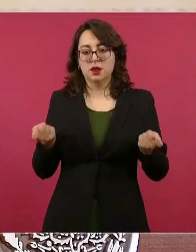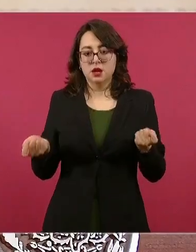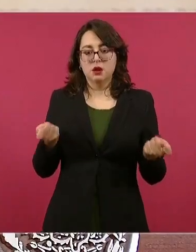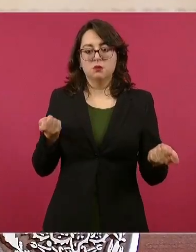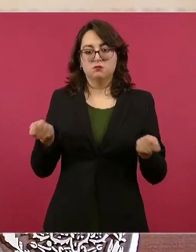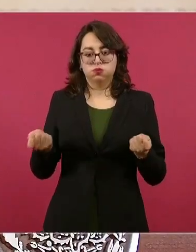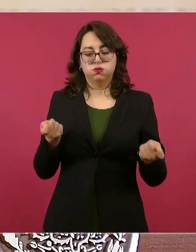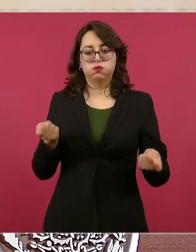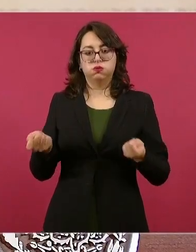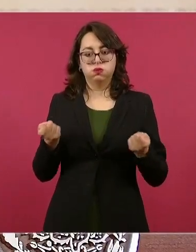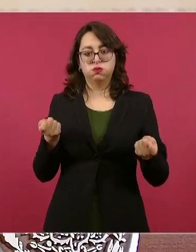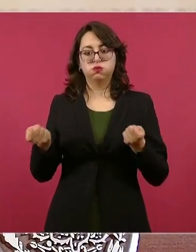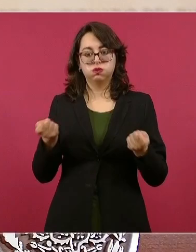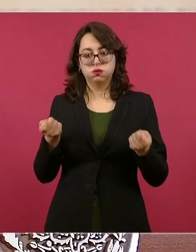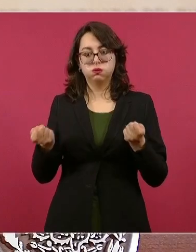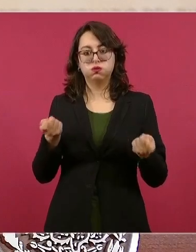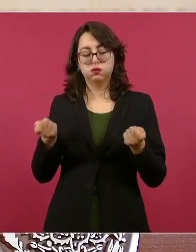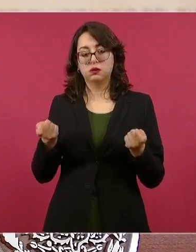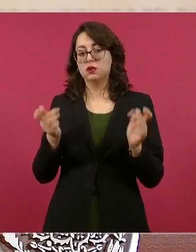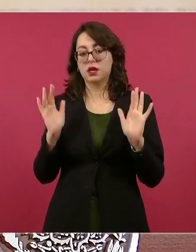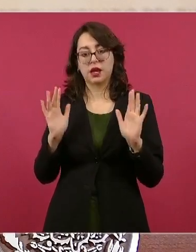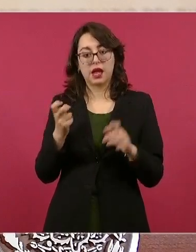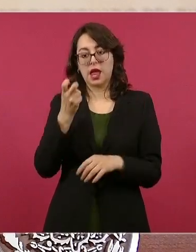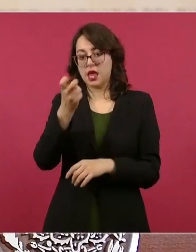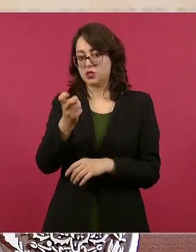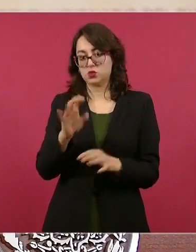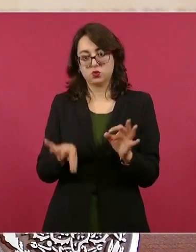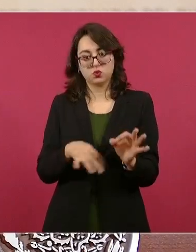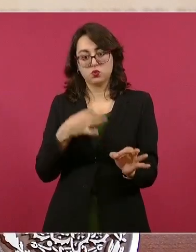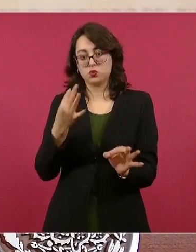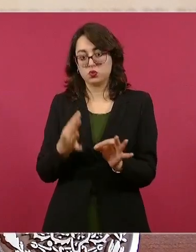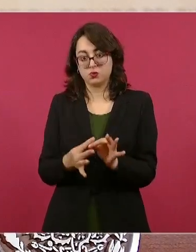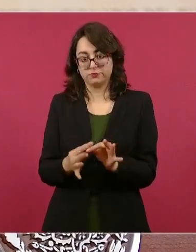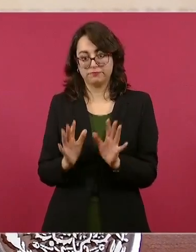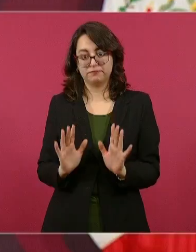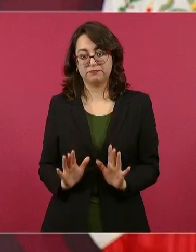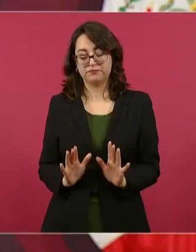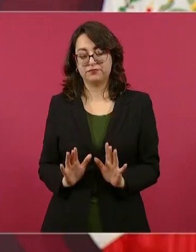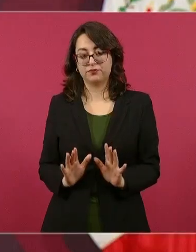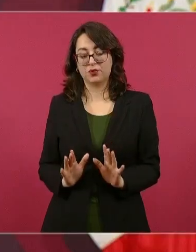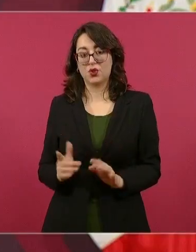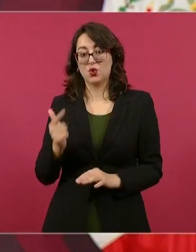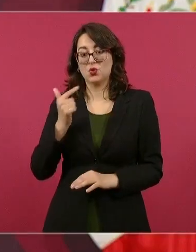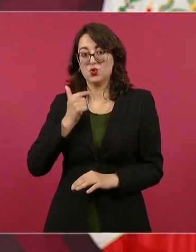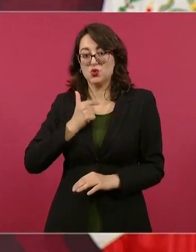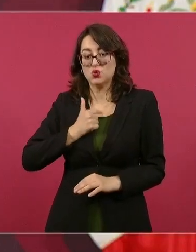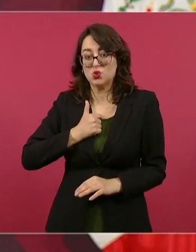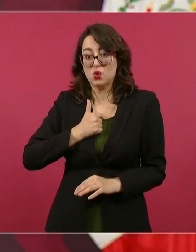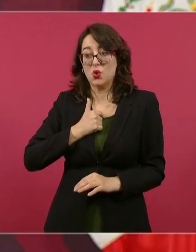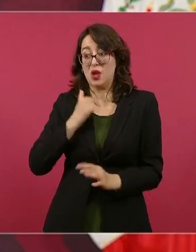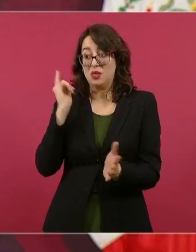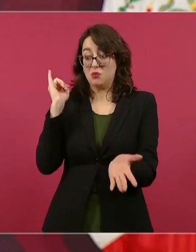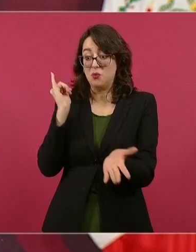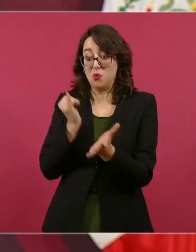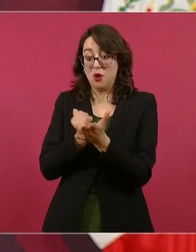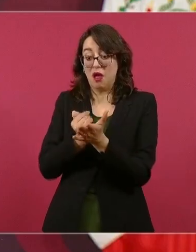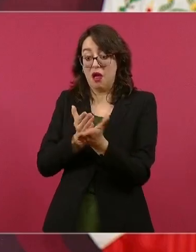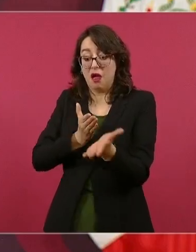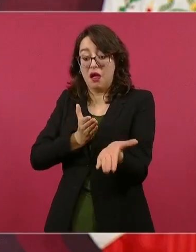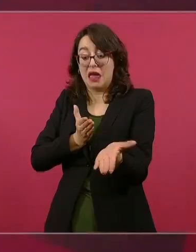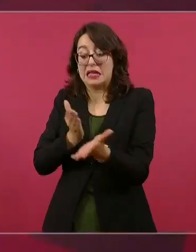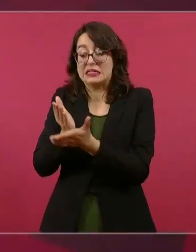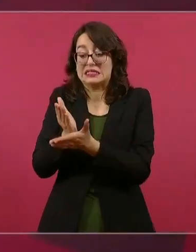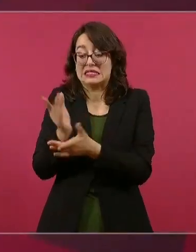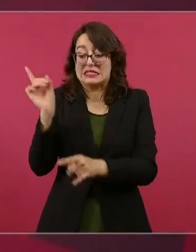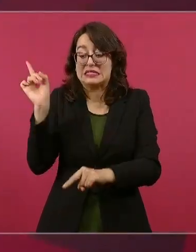y eso es lo que estamos haciendo. Pero no quiero llevar a cabo ninguna reforma que tenga que ver con lo